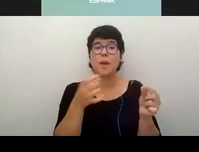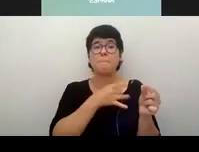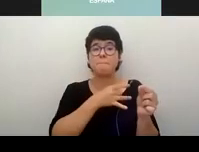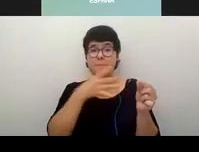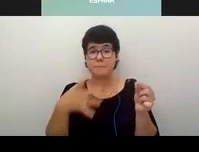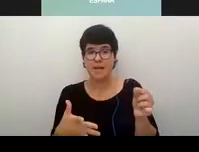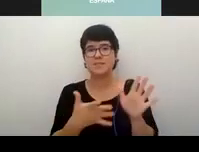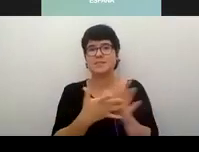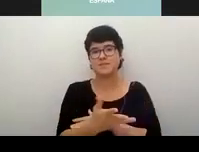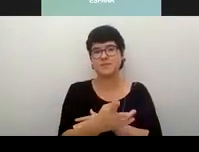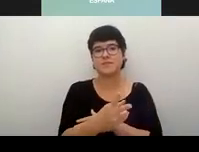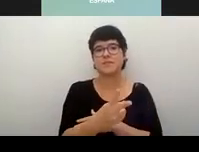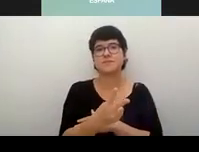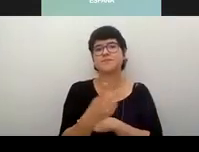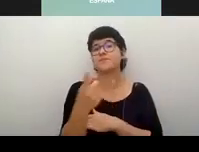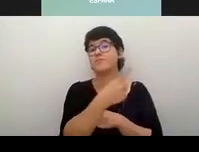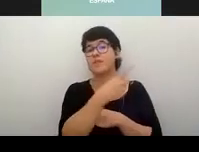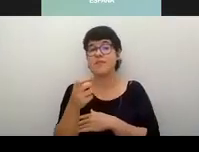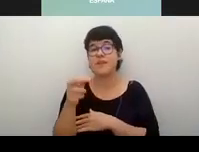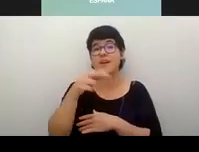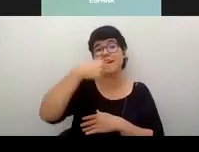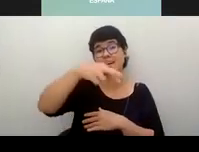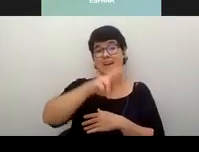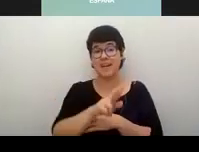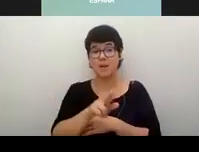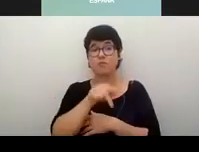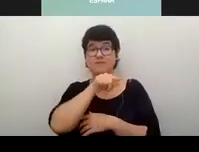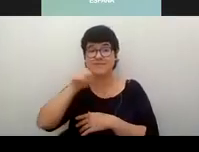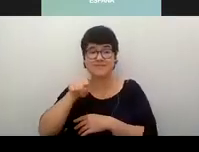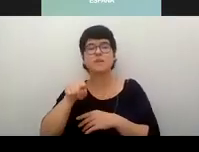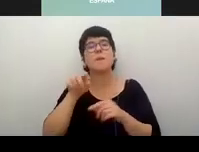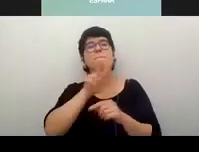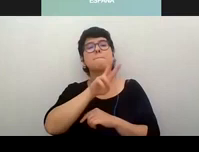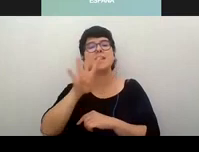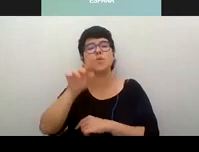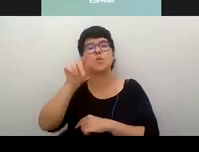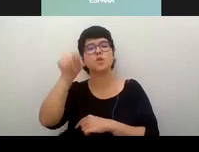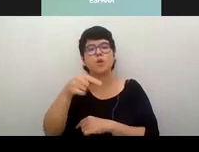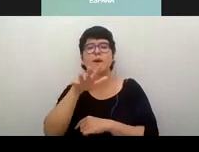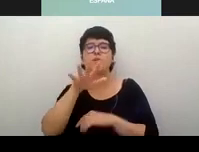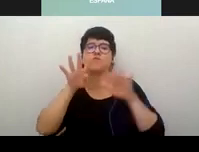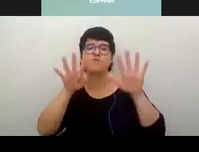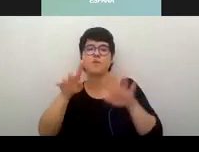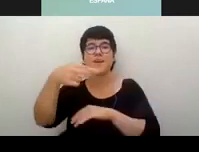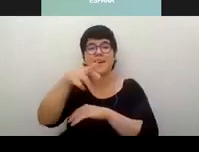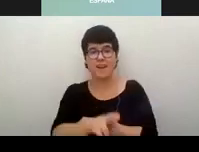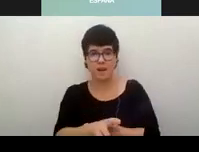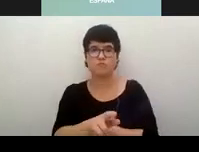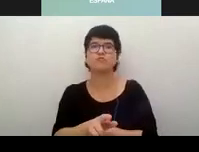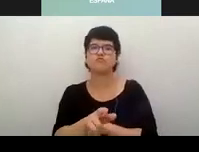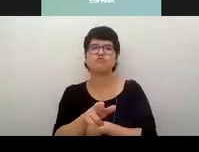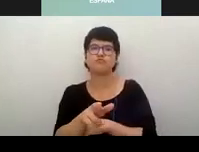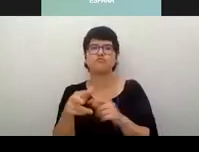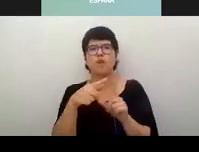gramos de fibra pura. En el caso del frijol negro tenemos 15,5. Como veréis aquí son bien legumbres, bien